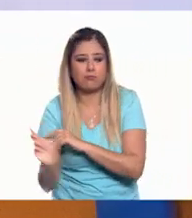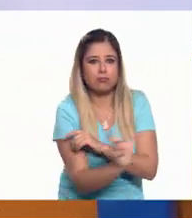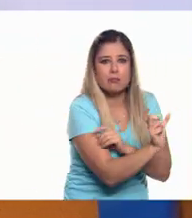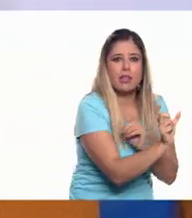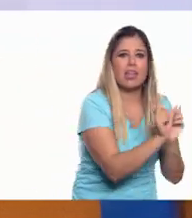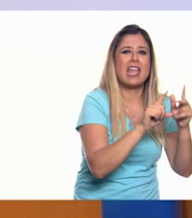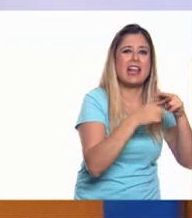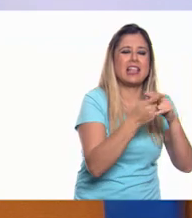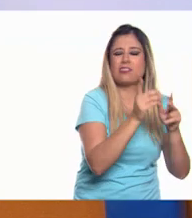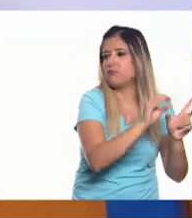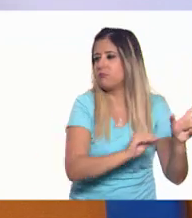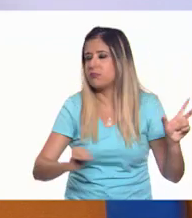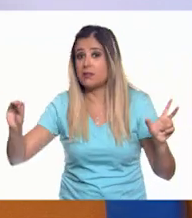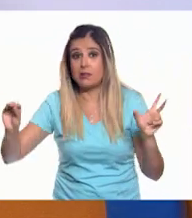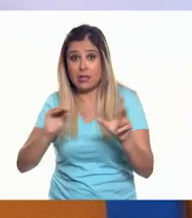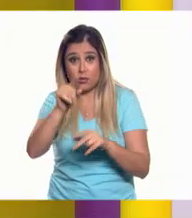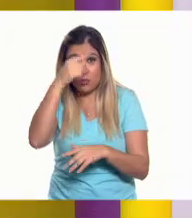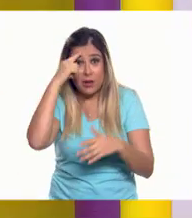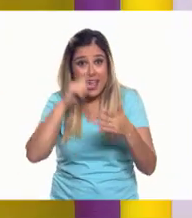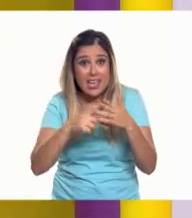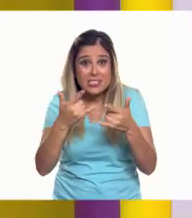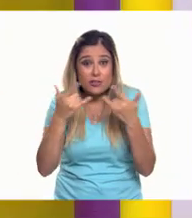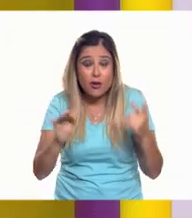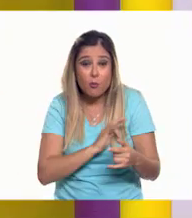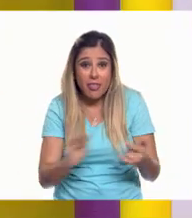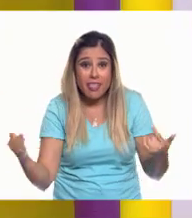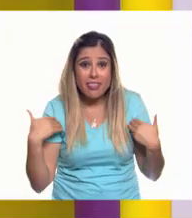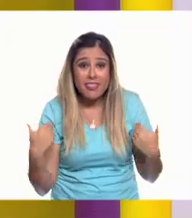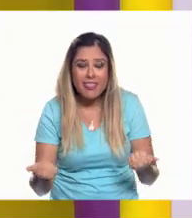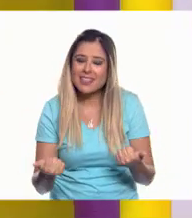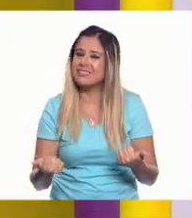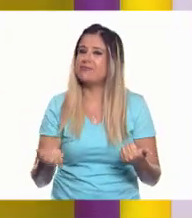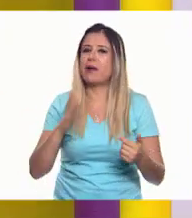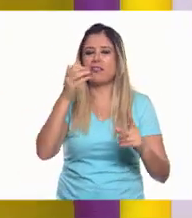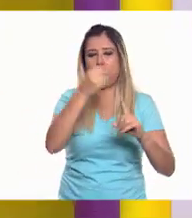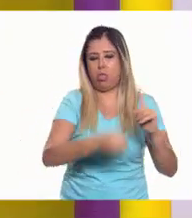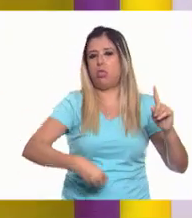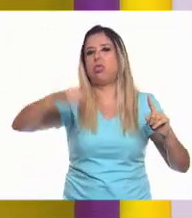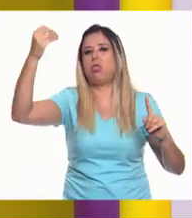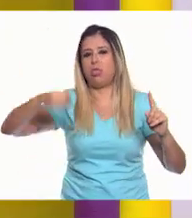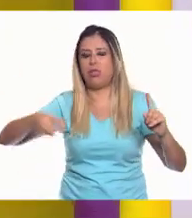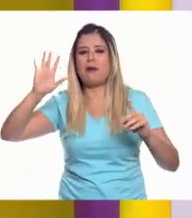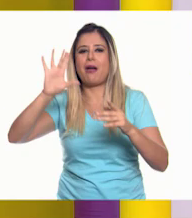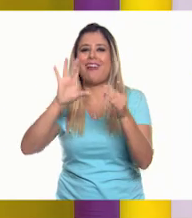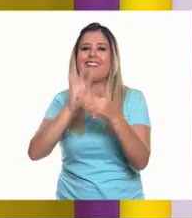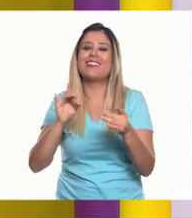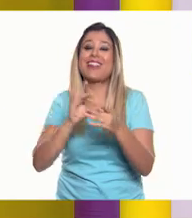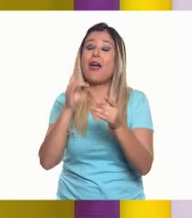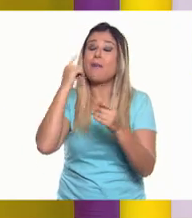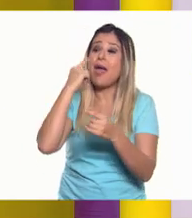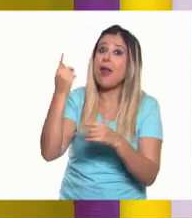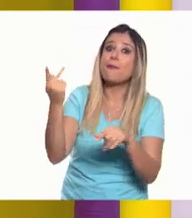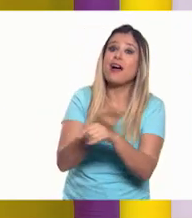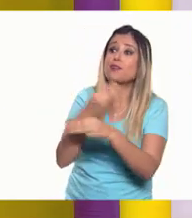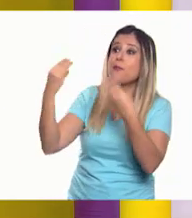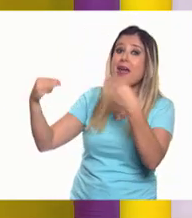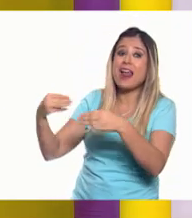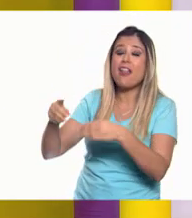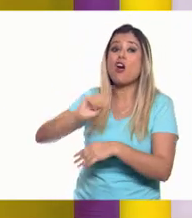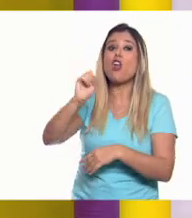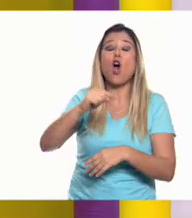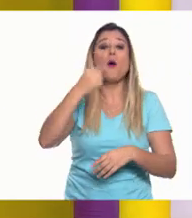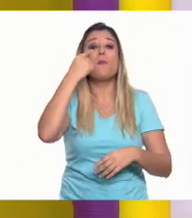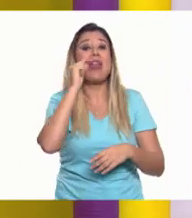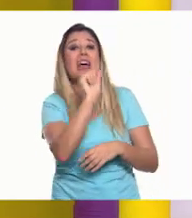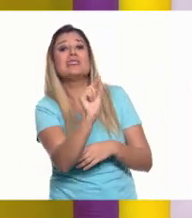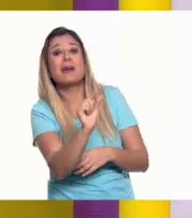¿Tú crees que la historia se puede entender? No, o sea, es un desorden, además, como cuando alguien te está contando algo que le sucedió en el mercado y te dice, no, pero